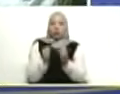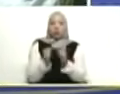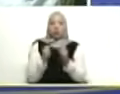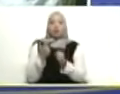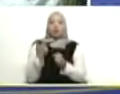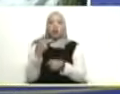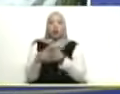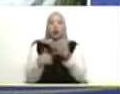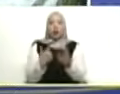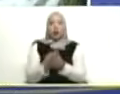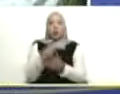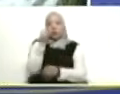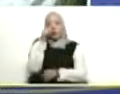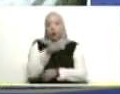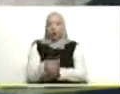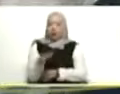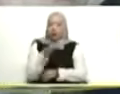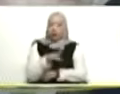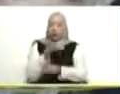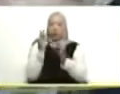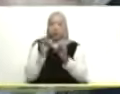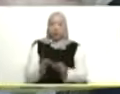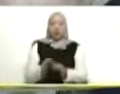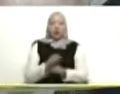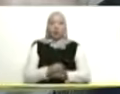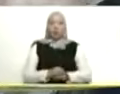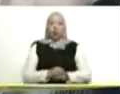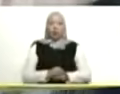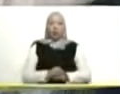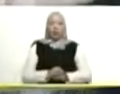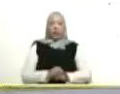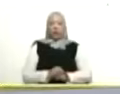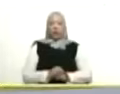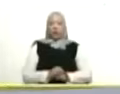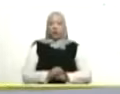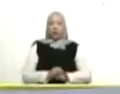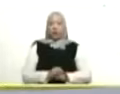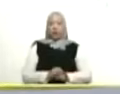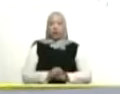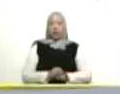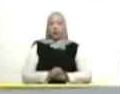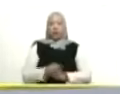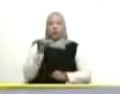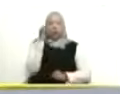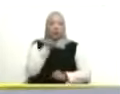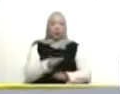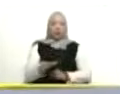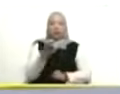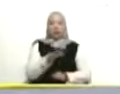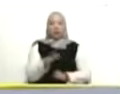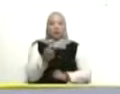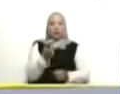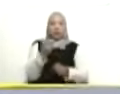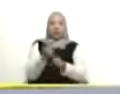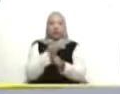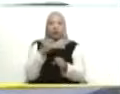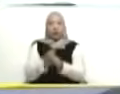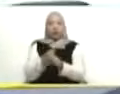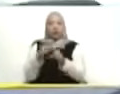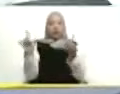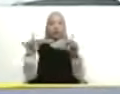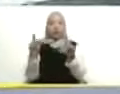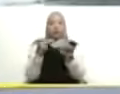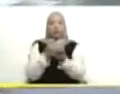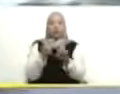los atunes. Las urgencias. O sea, que los atunes lo que estaban era pendientes. Esperando. ¿Ah? Y ellos escuchan las transmisiones de nosotros. Ven las